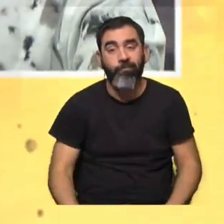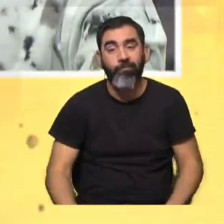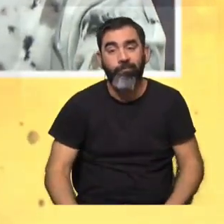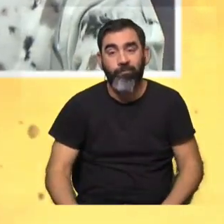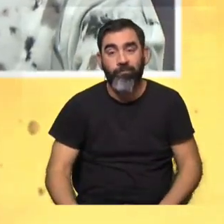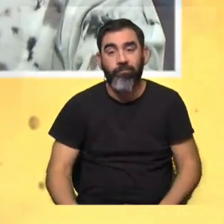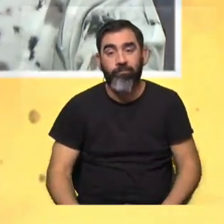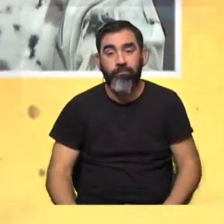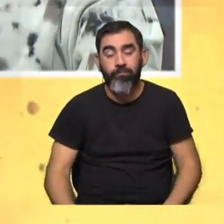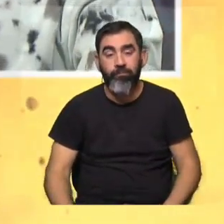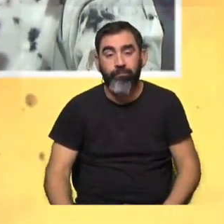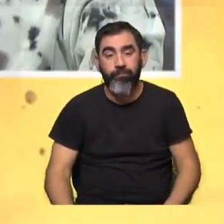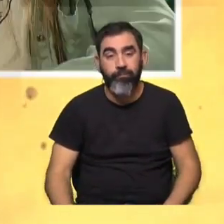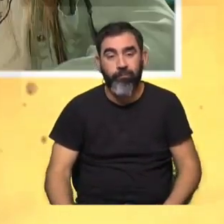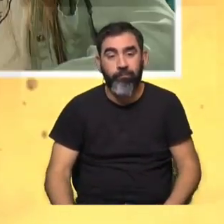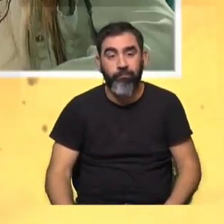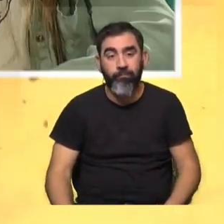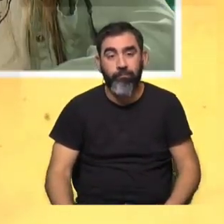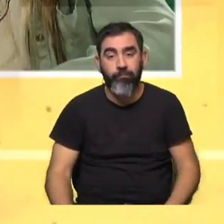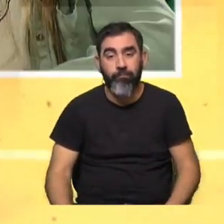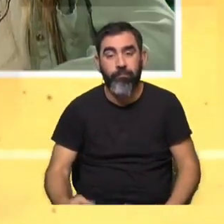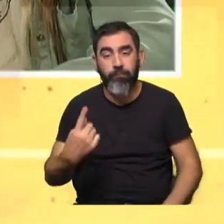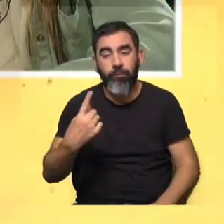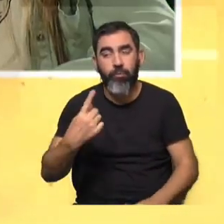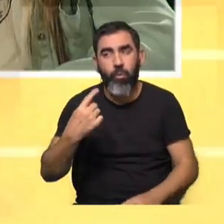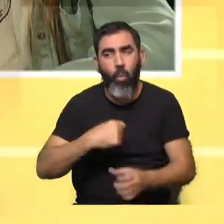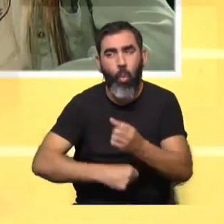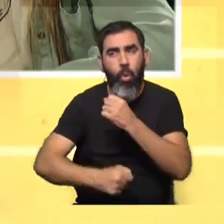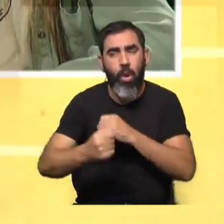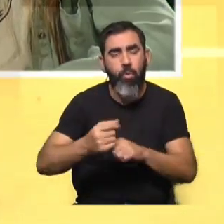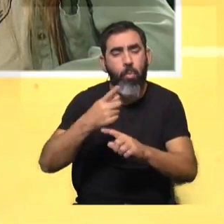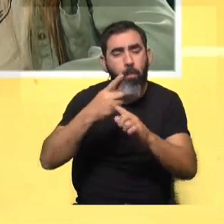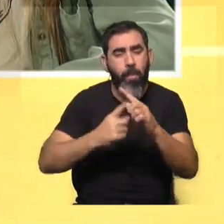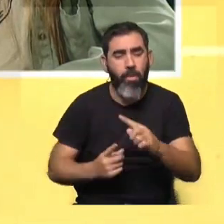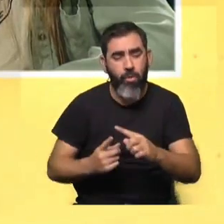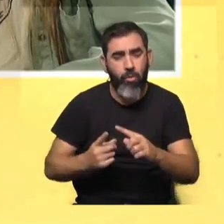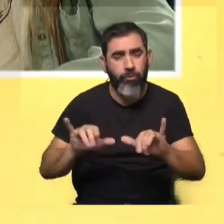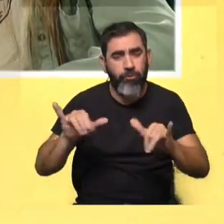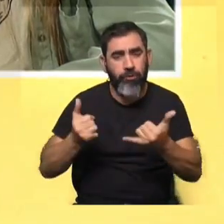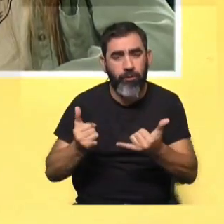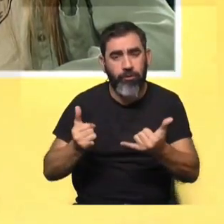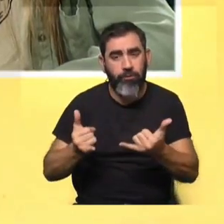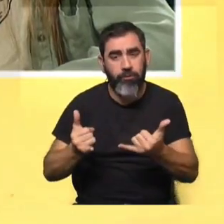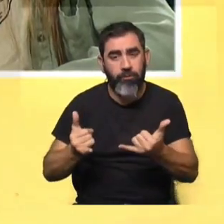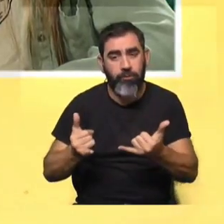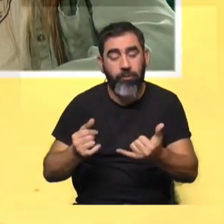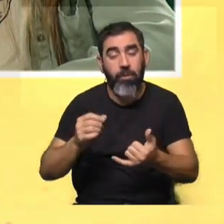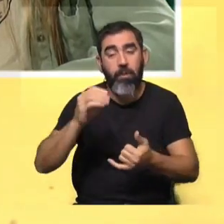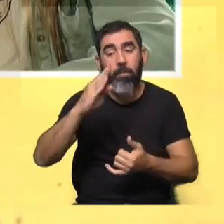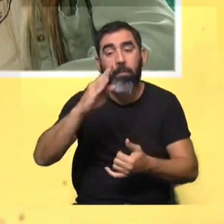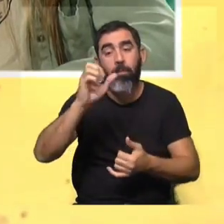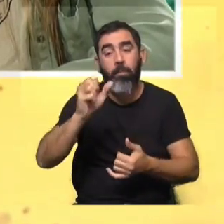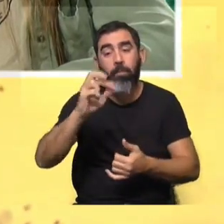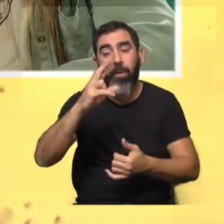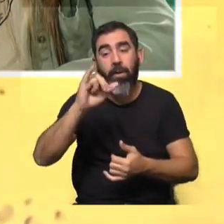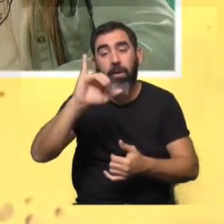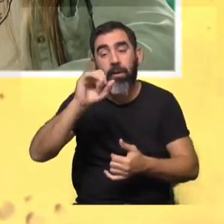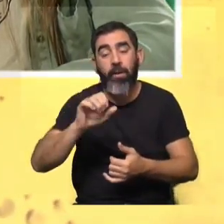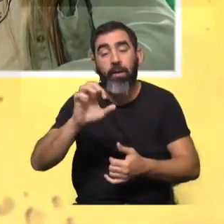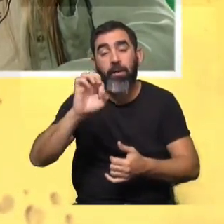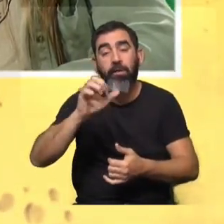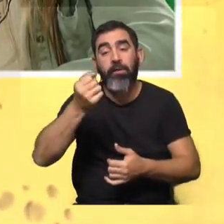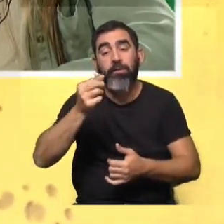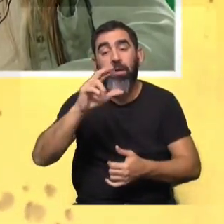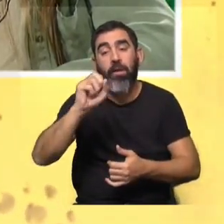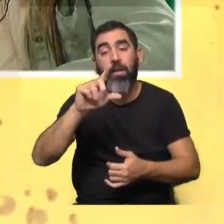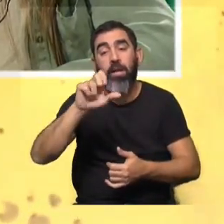estable en el país. Hace ya 1 año y medio que, bueno, Ramiro Pereira y Álvaro Saralegui lo están